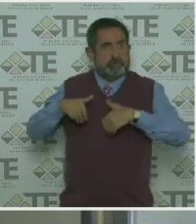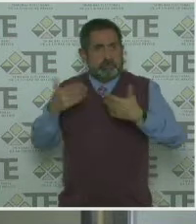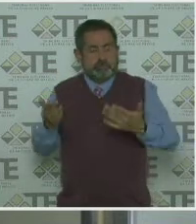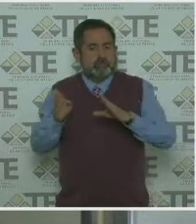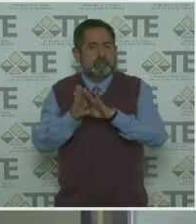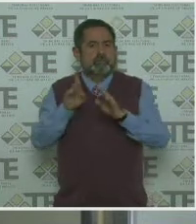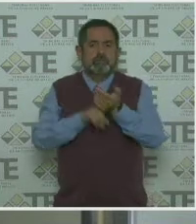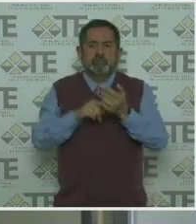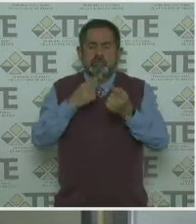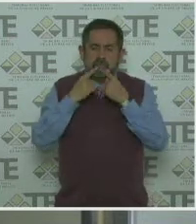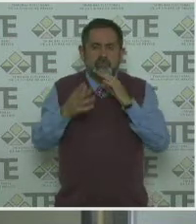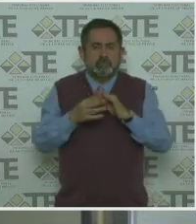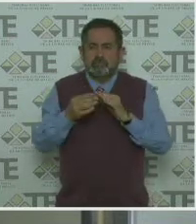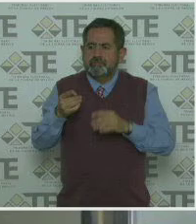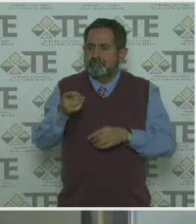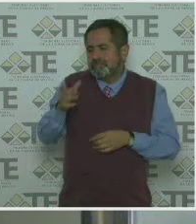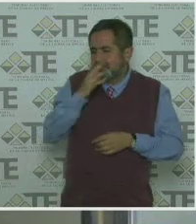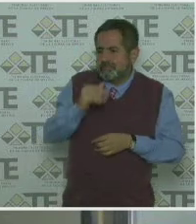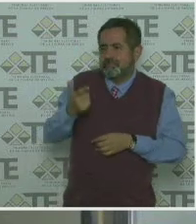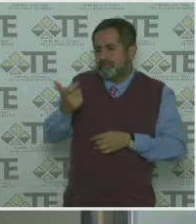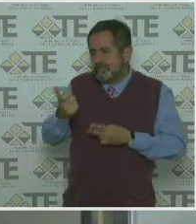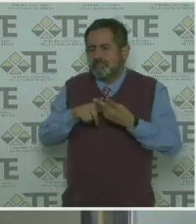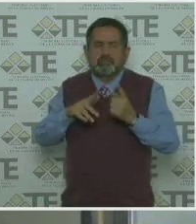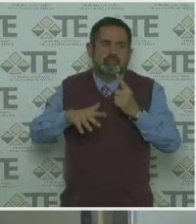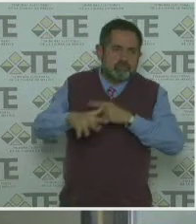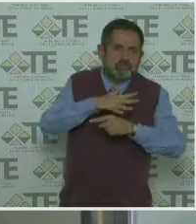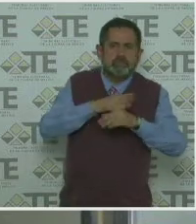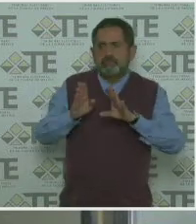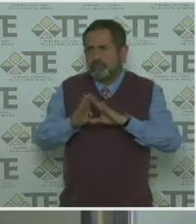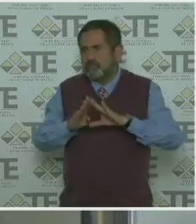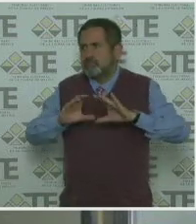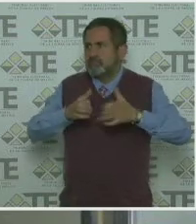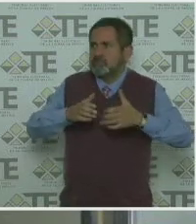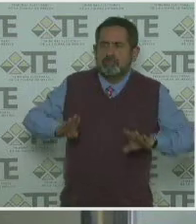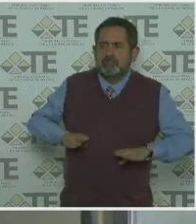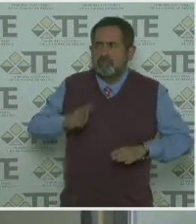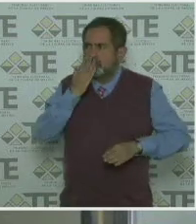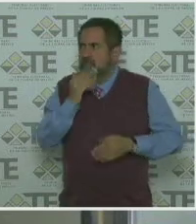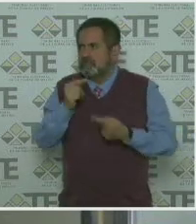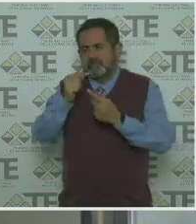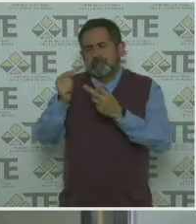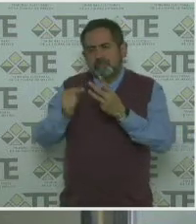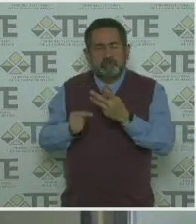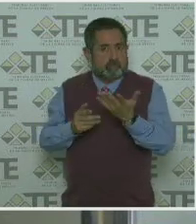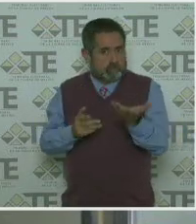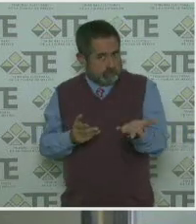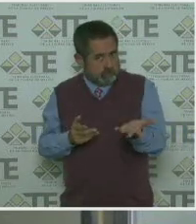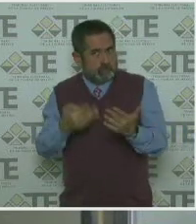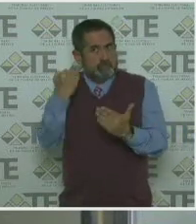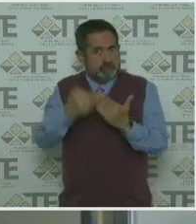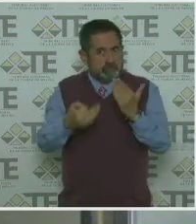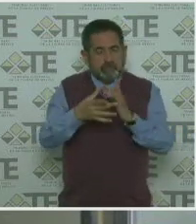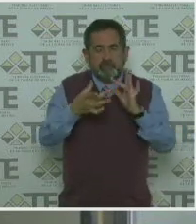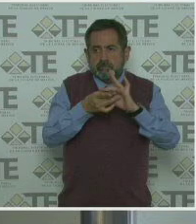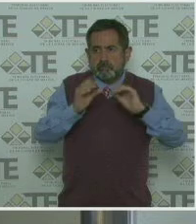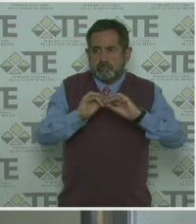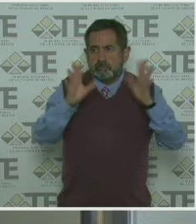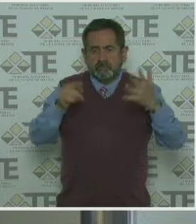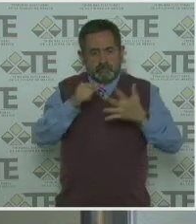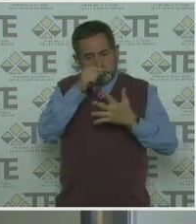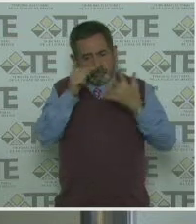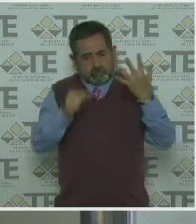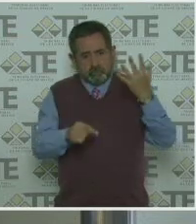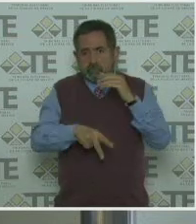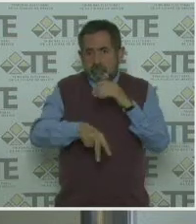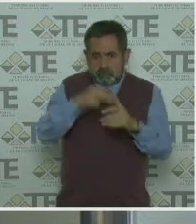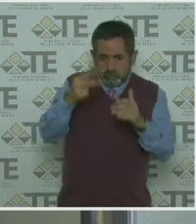jurídica, ambiental, financiera e impacto de beneficio comunitario. Es decir, los espacios del dictamen sobre estos aspectos